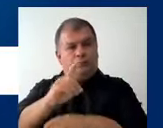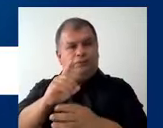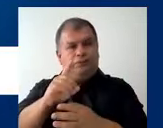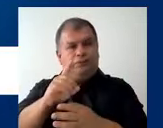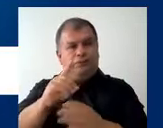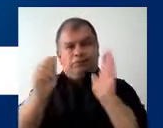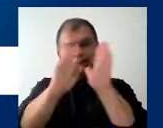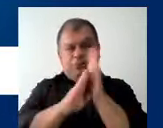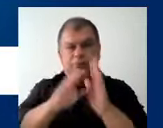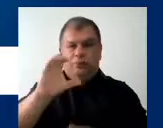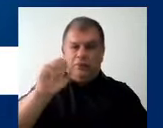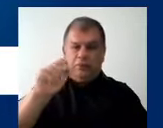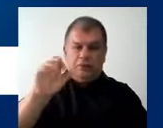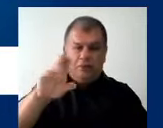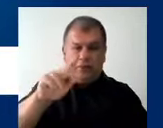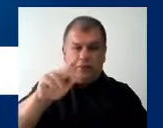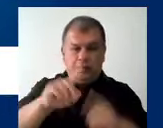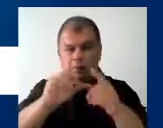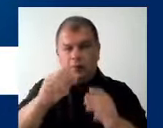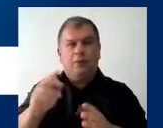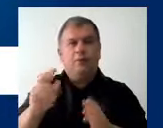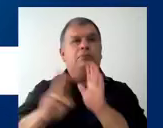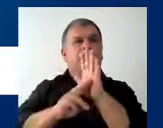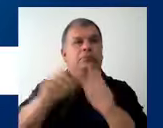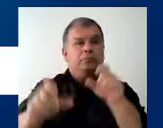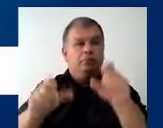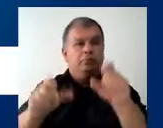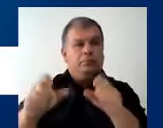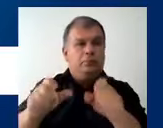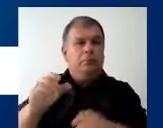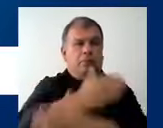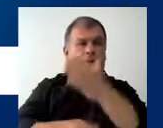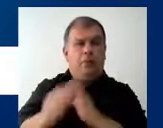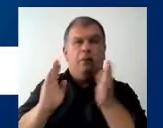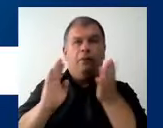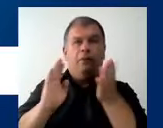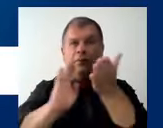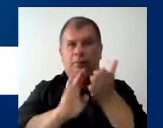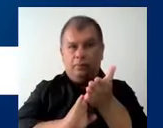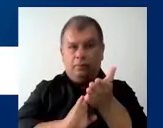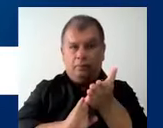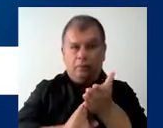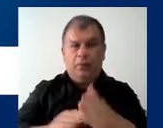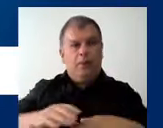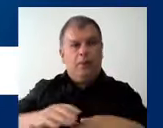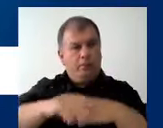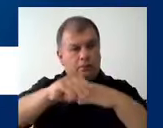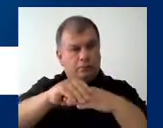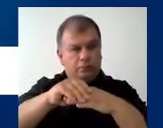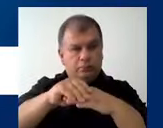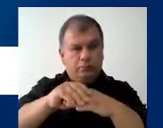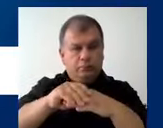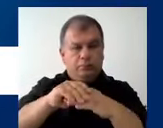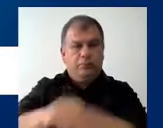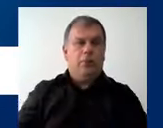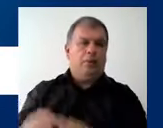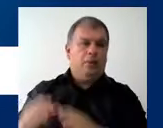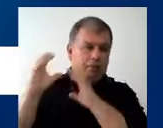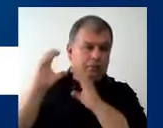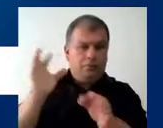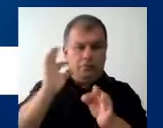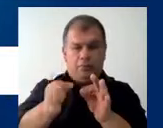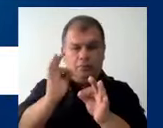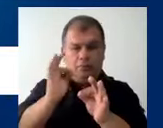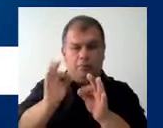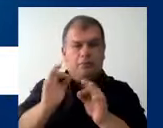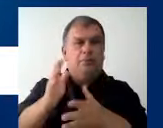del Programa de Derechos de las Personas con Discapacidad de la Defensoría del Pueblo. Saludamos también a Héctor Aranda, intérprete de